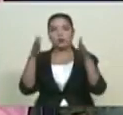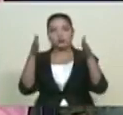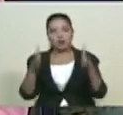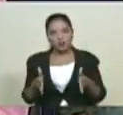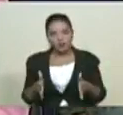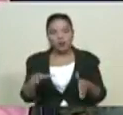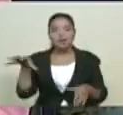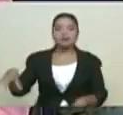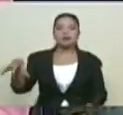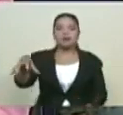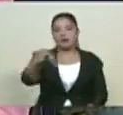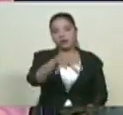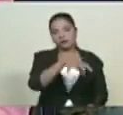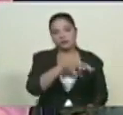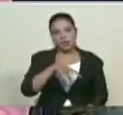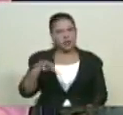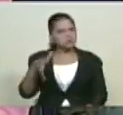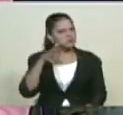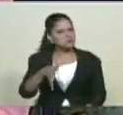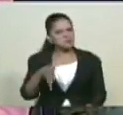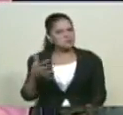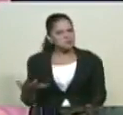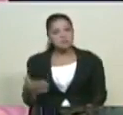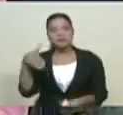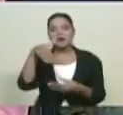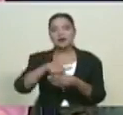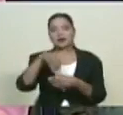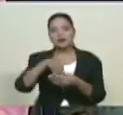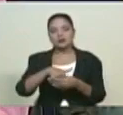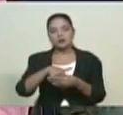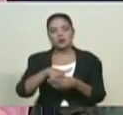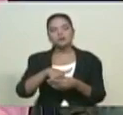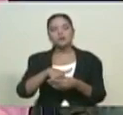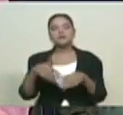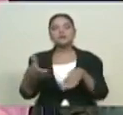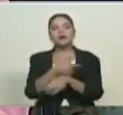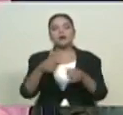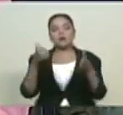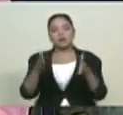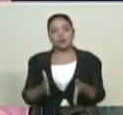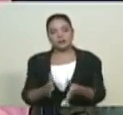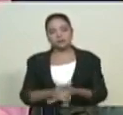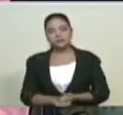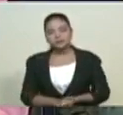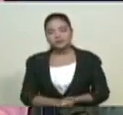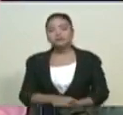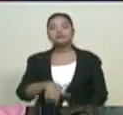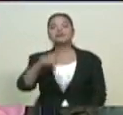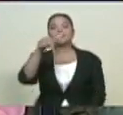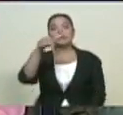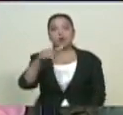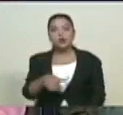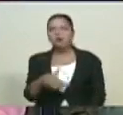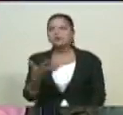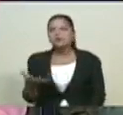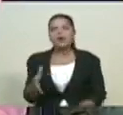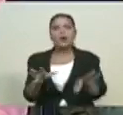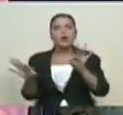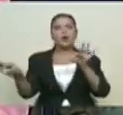de Estado para la elección de gobernadores y gobernadoras. Y hoy estamos escogiendo